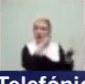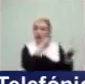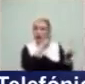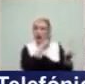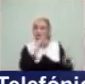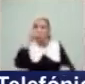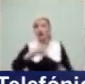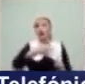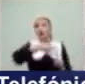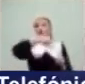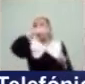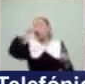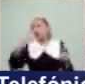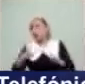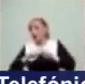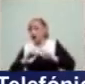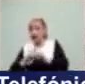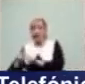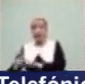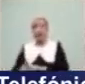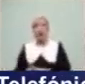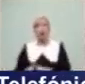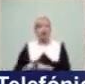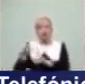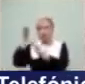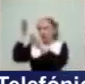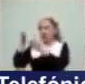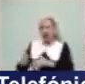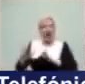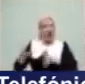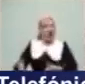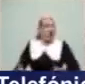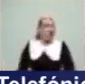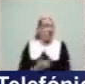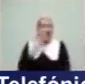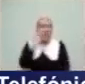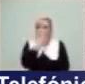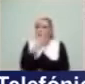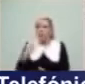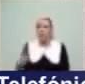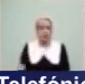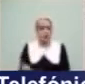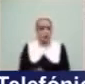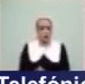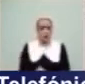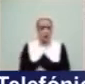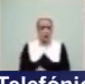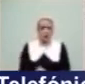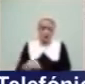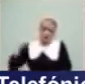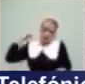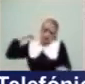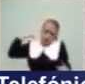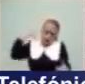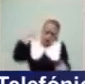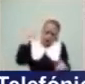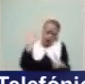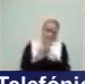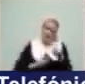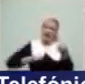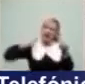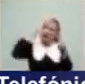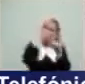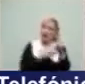que vayan a ser sancionados o perseguidos o afectados por fallar en un sentido o en otro. ¿Cómo se los